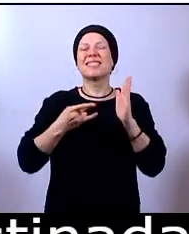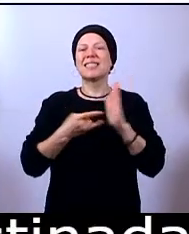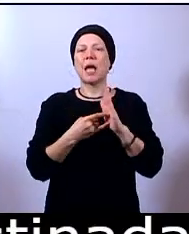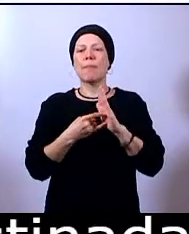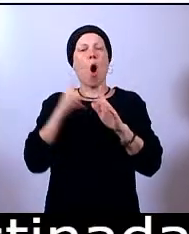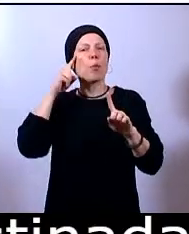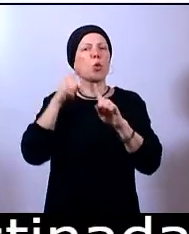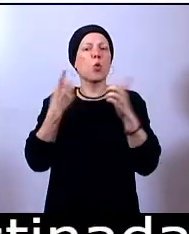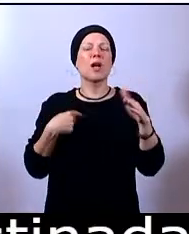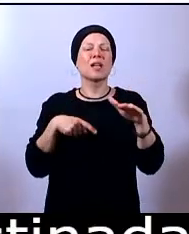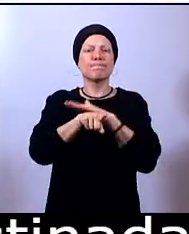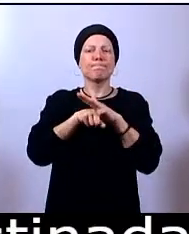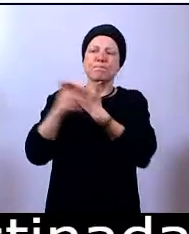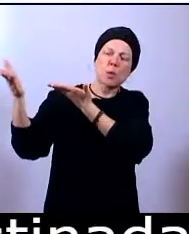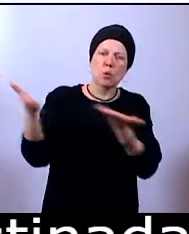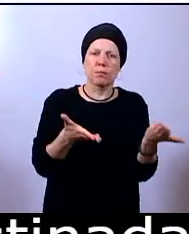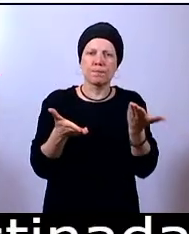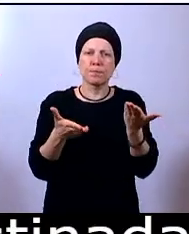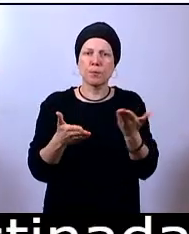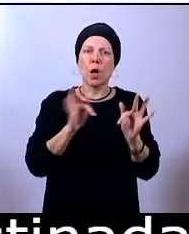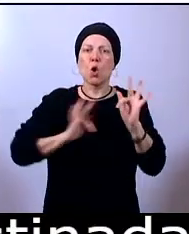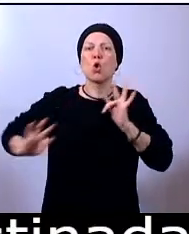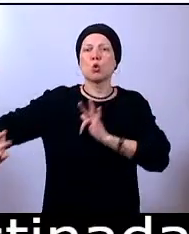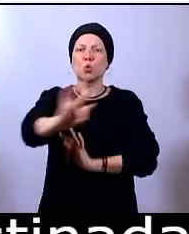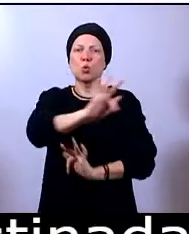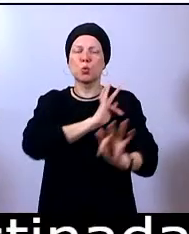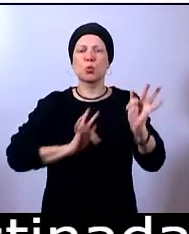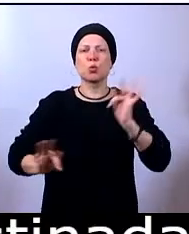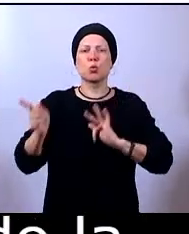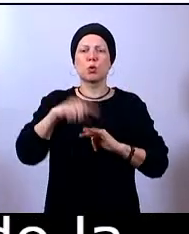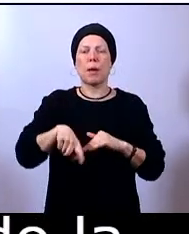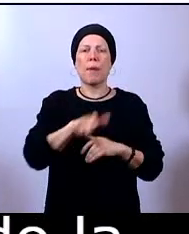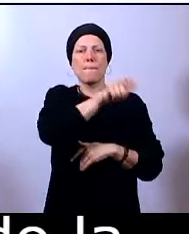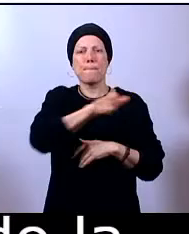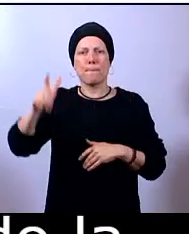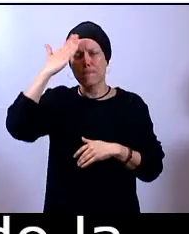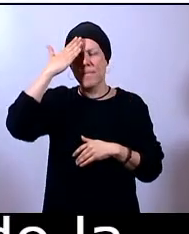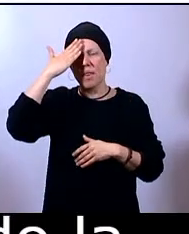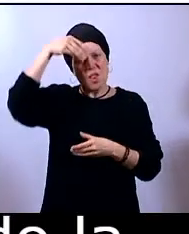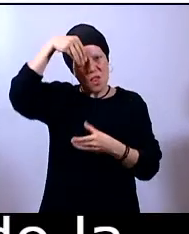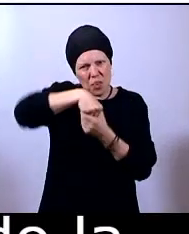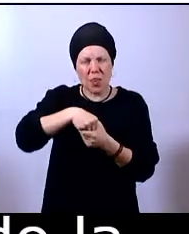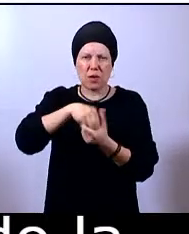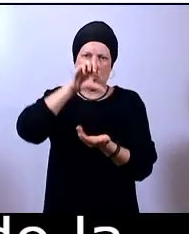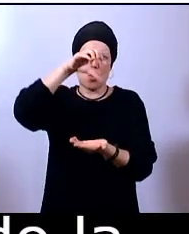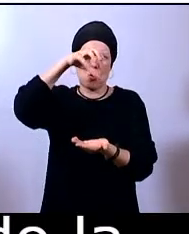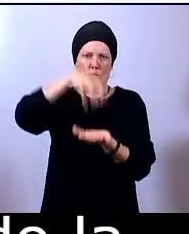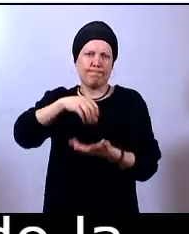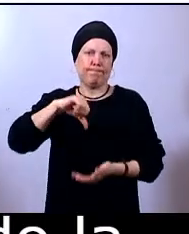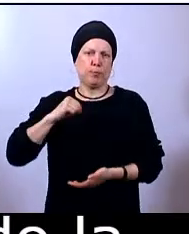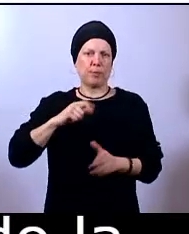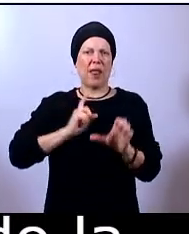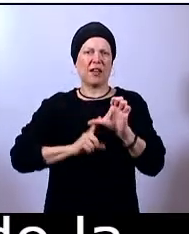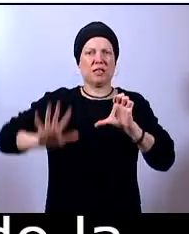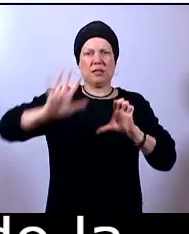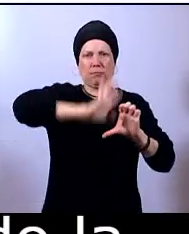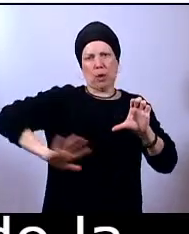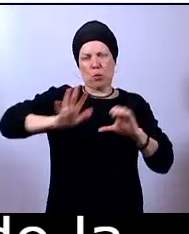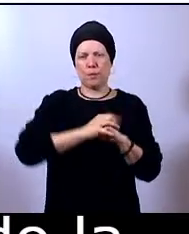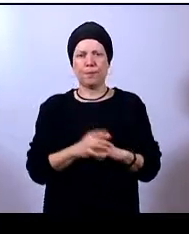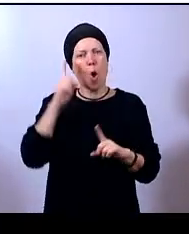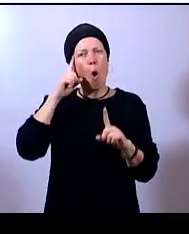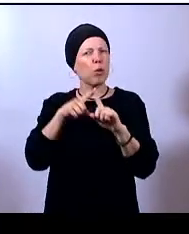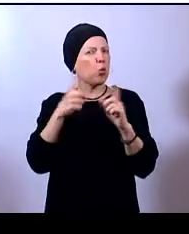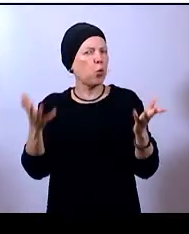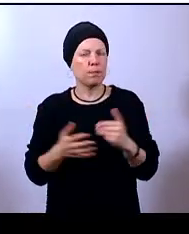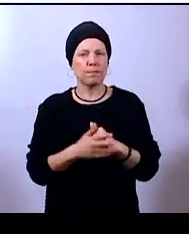gestionar la recepción, los turnos y la circulación de los pacientes en los centros hospitalarios extremeños. El objetivo